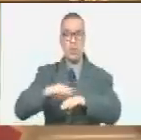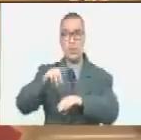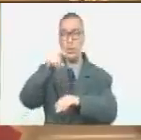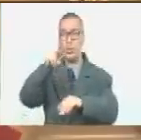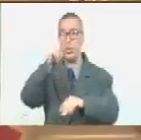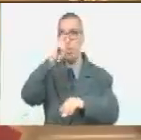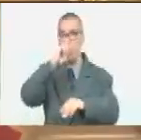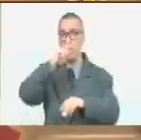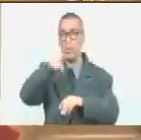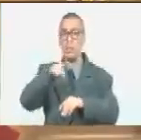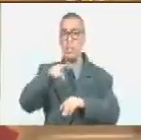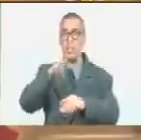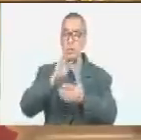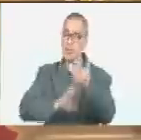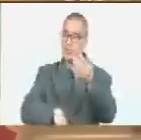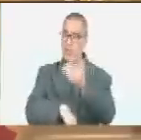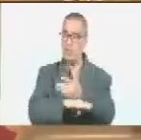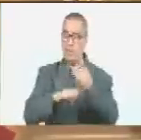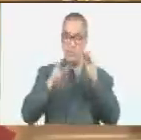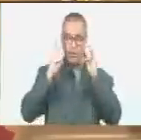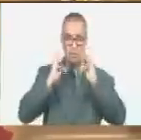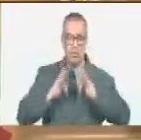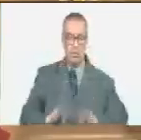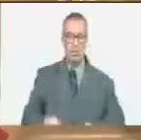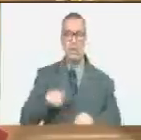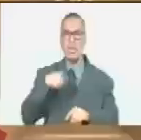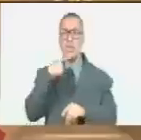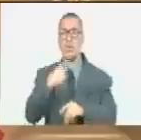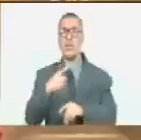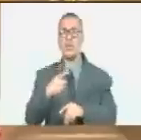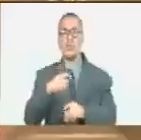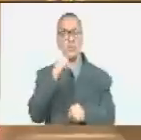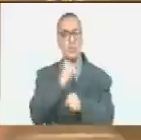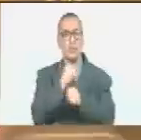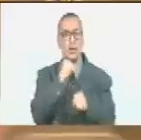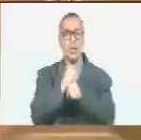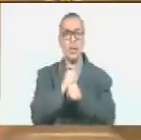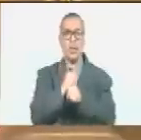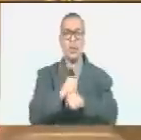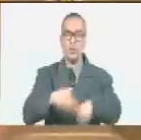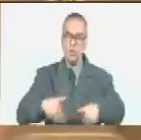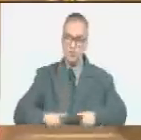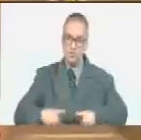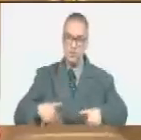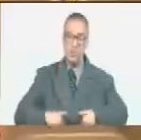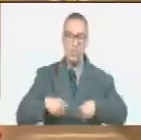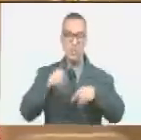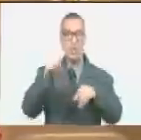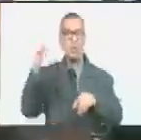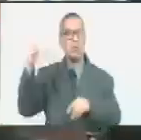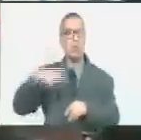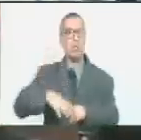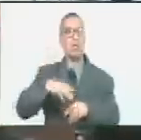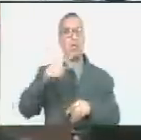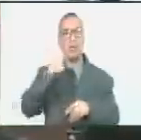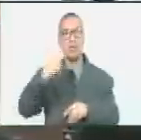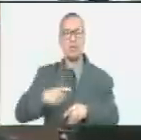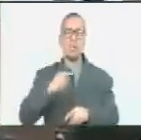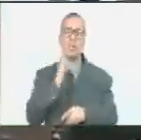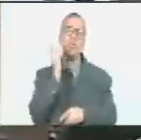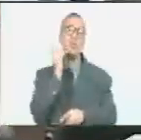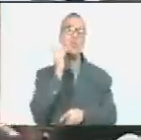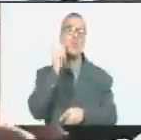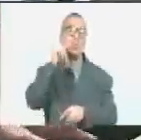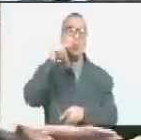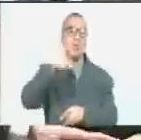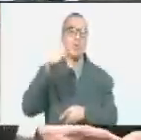2 años de su partida física, para decir que su obra, su lucha y su luz siguen siendo ejemplo